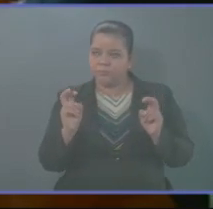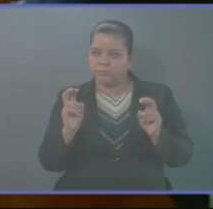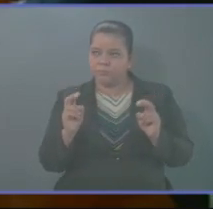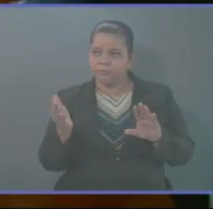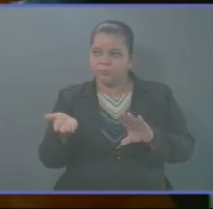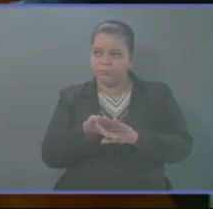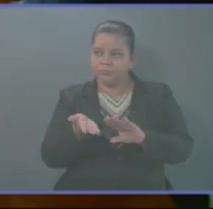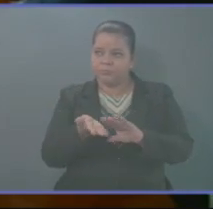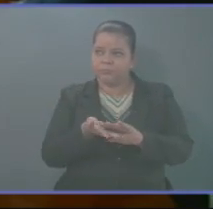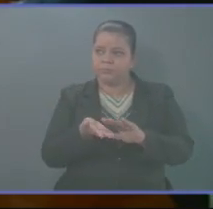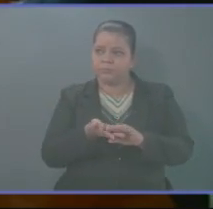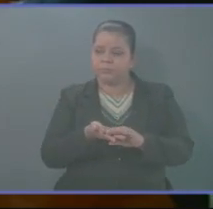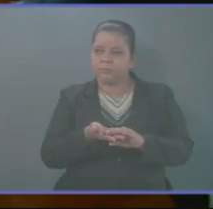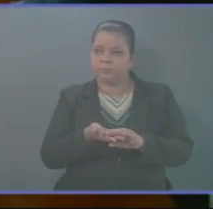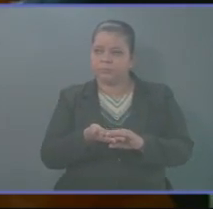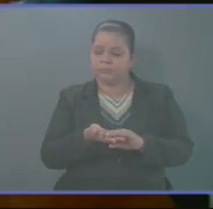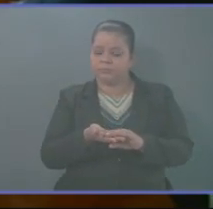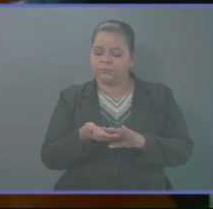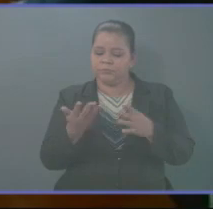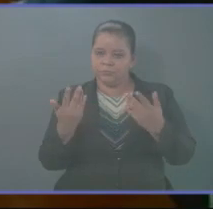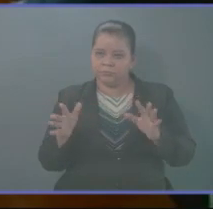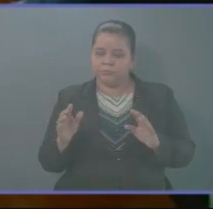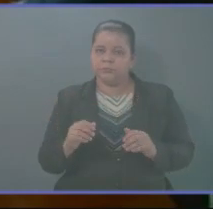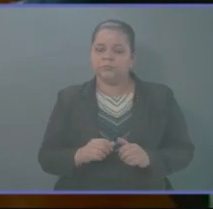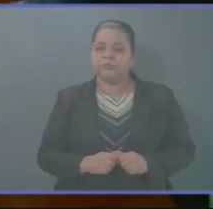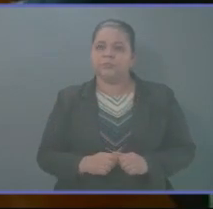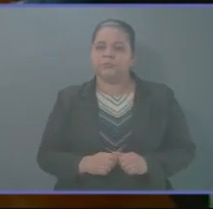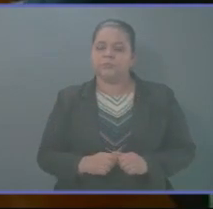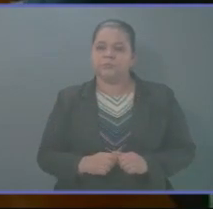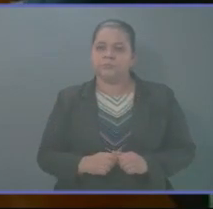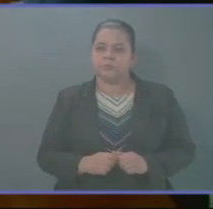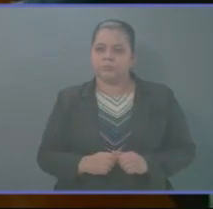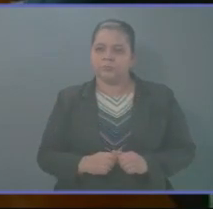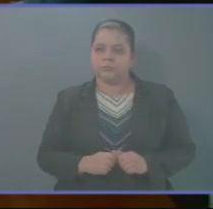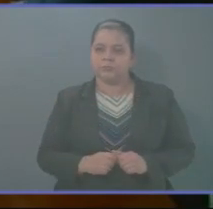este expediente ya